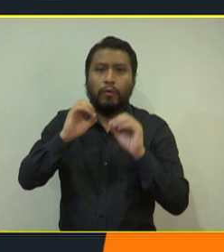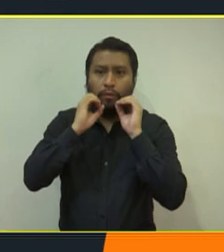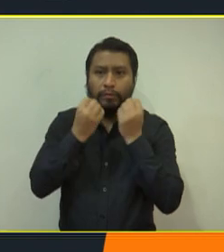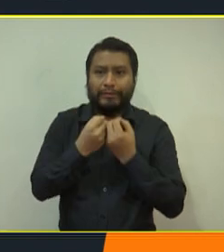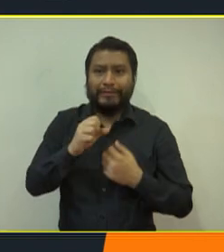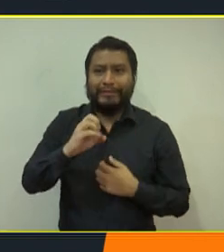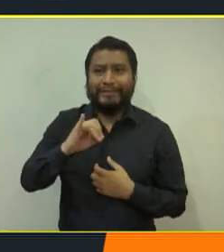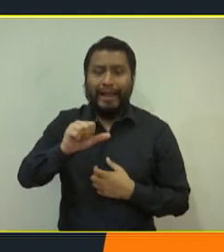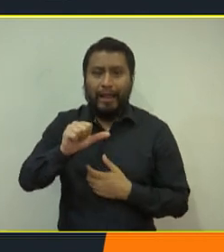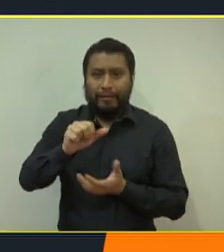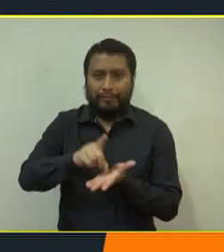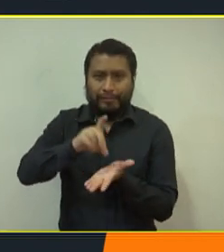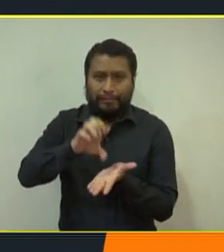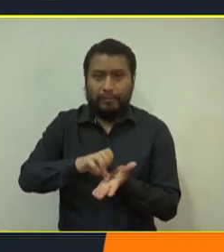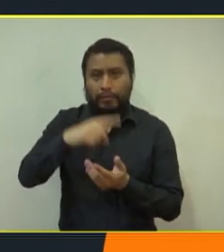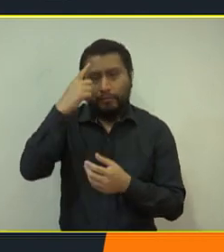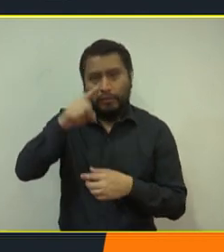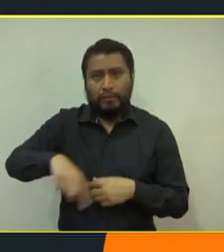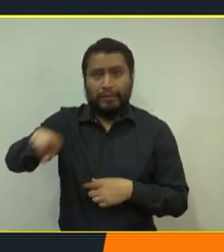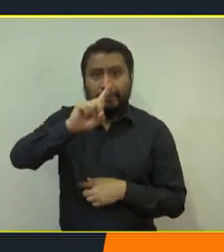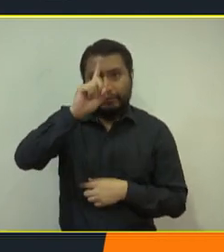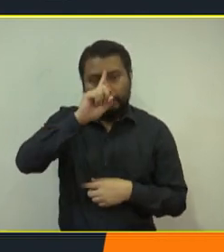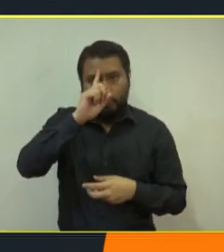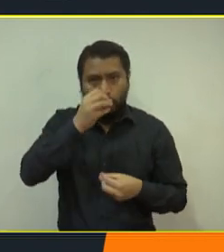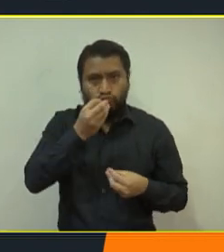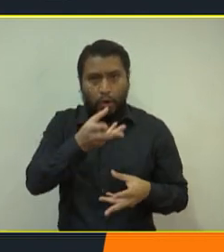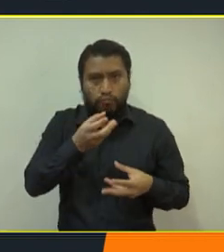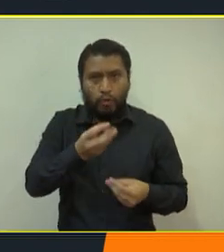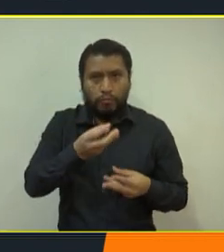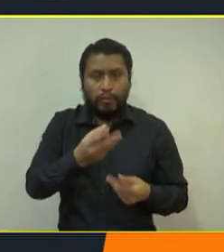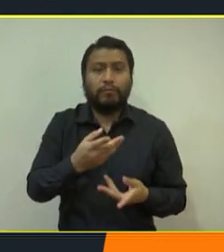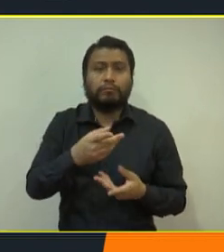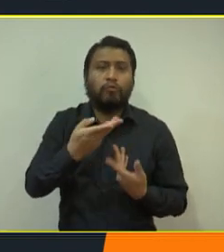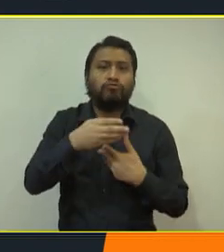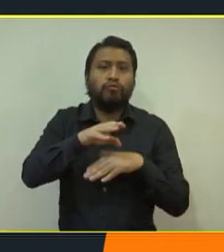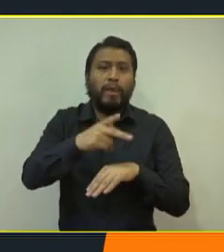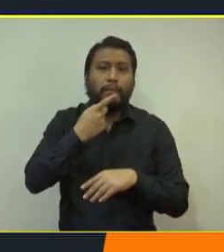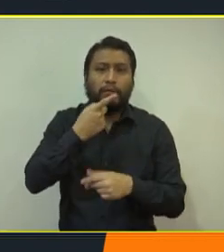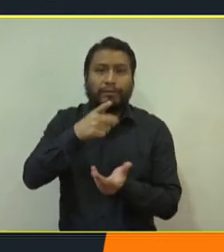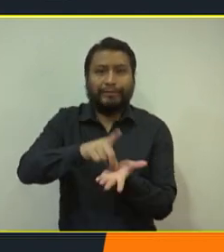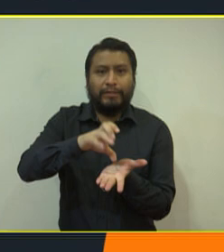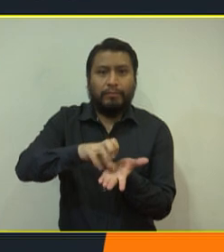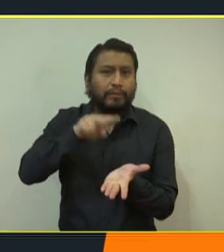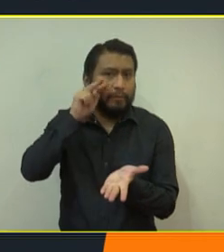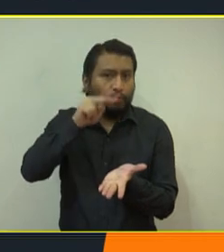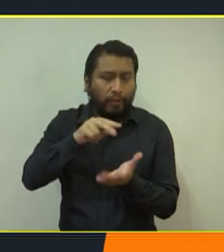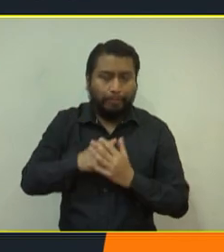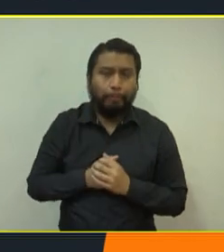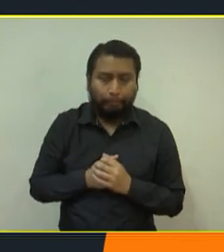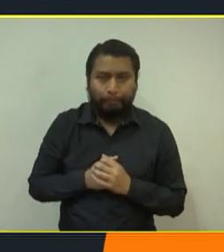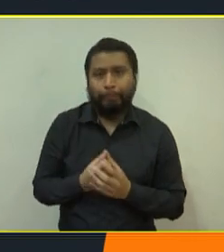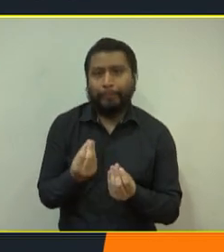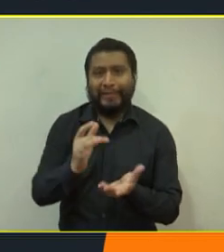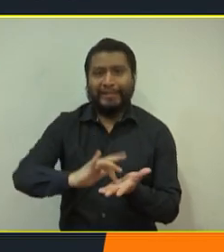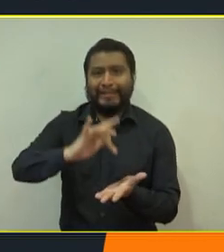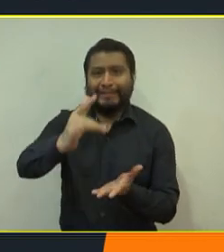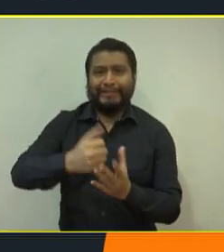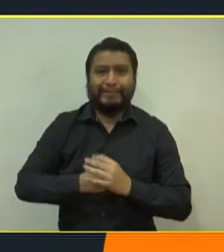porque nos estuvieron dando asesorías personalizadas en cuanto a las personas con discapacidad visual. Gracias.